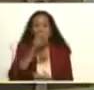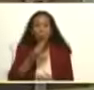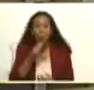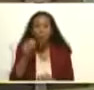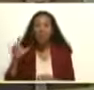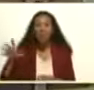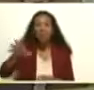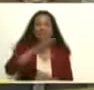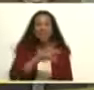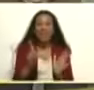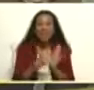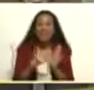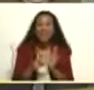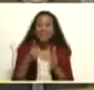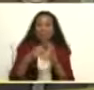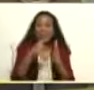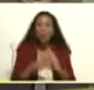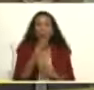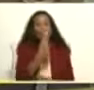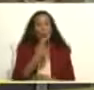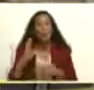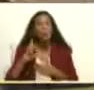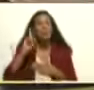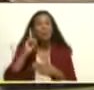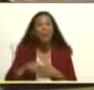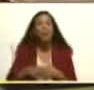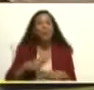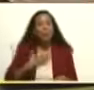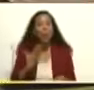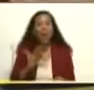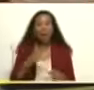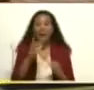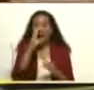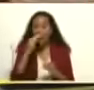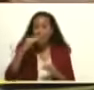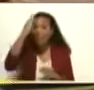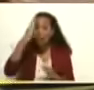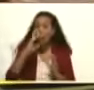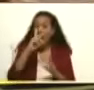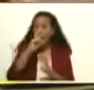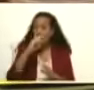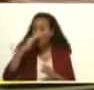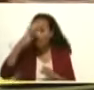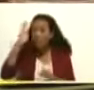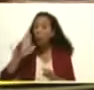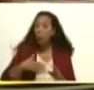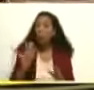nos embarga todo. Así que nuestro compromiso también de los que podemos votar por el futuro de ellos,